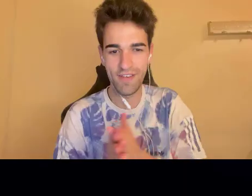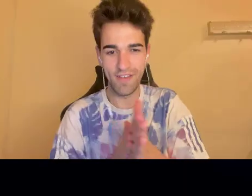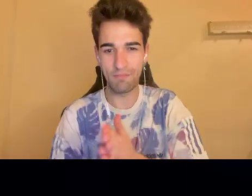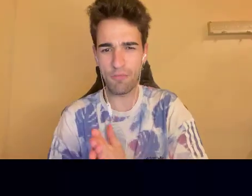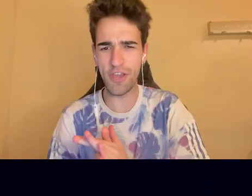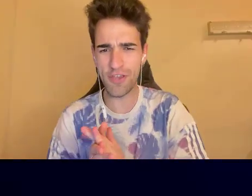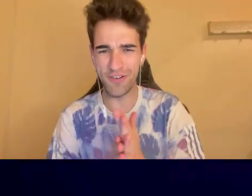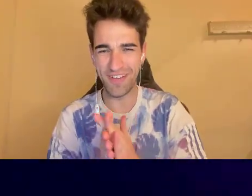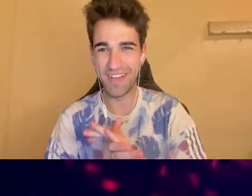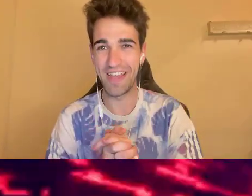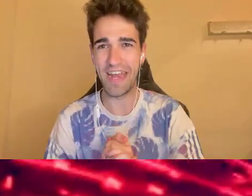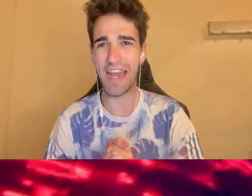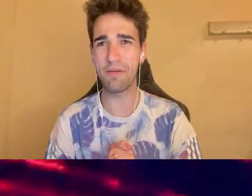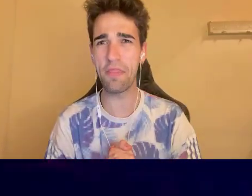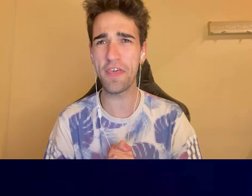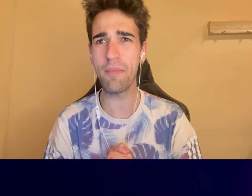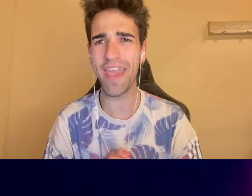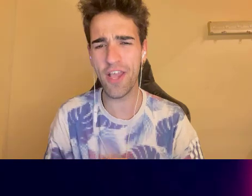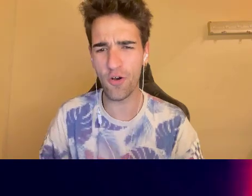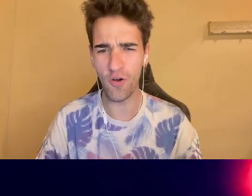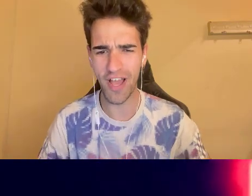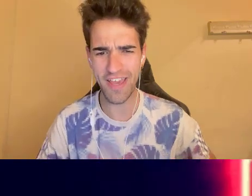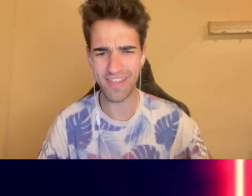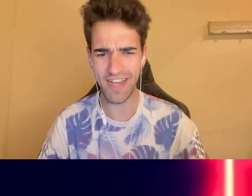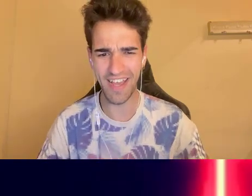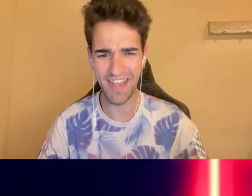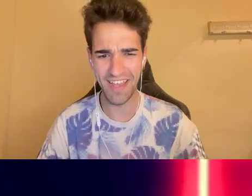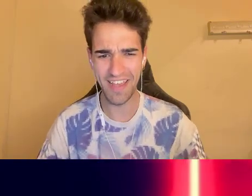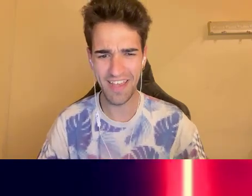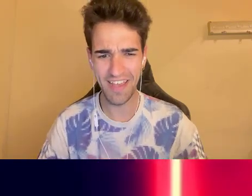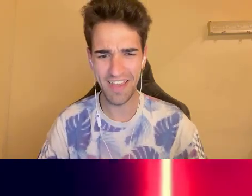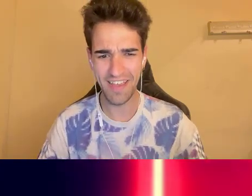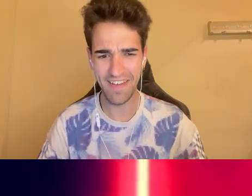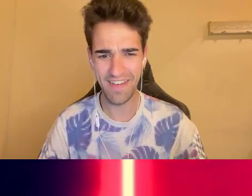reaction. Vamos a ello. Relevancia México, ahí está.